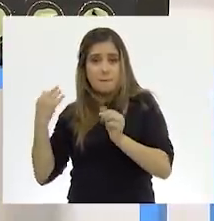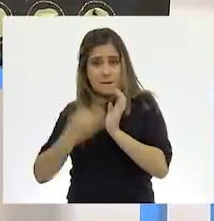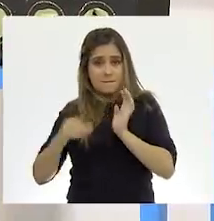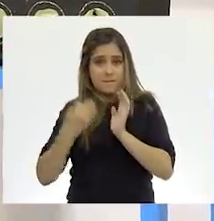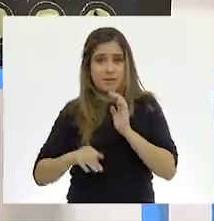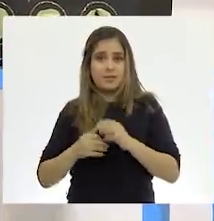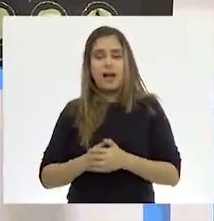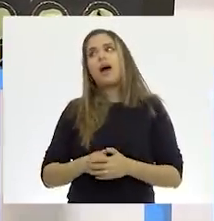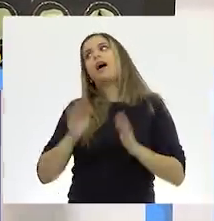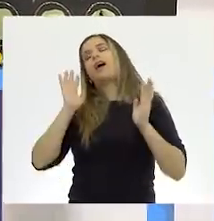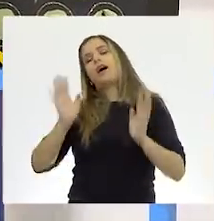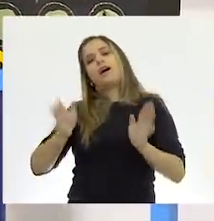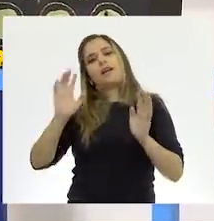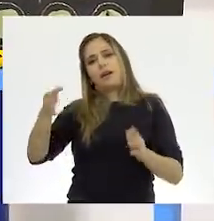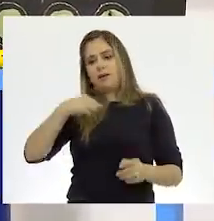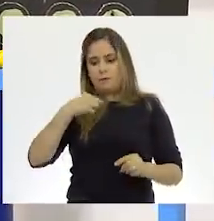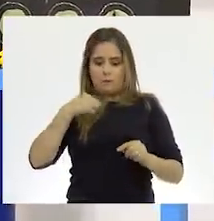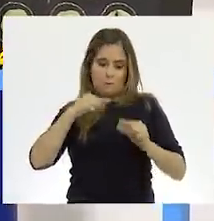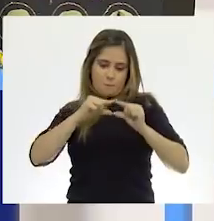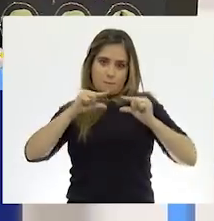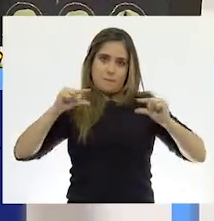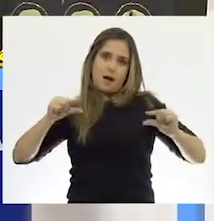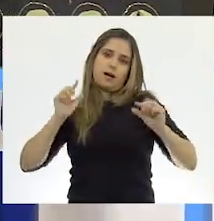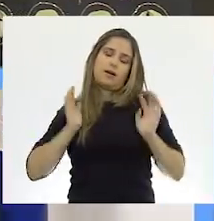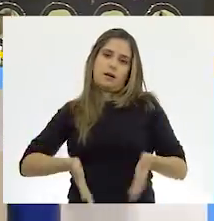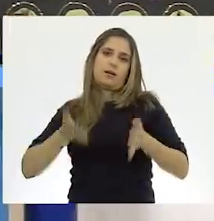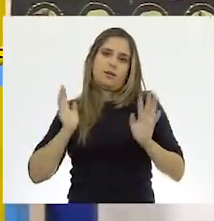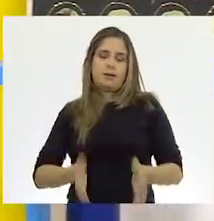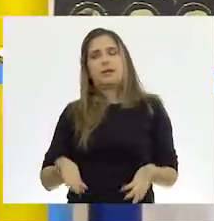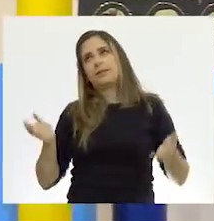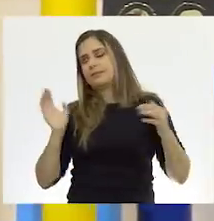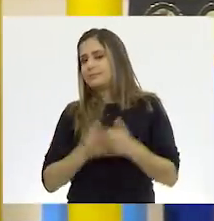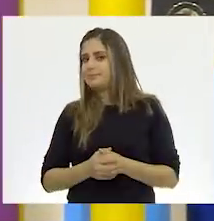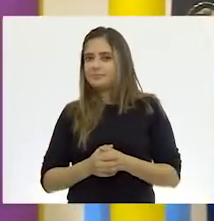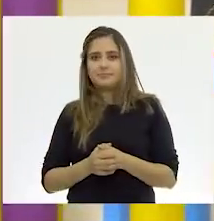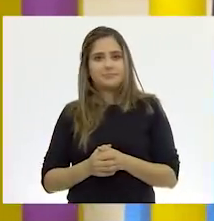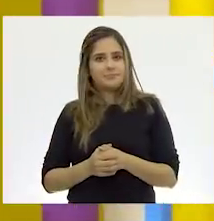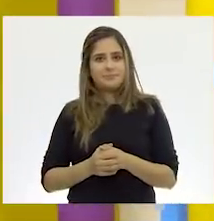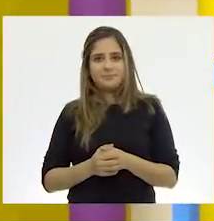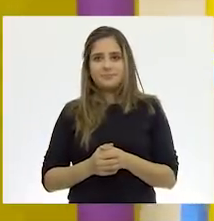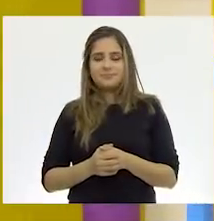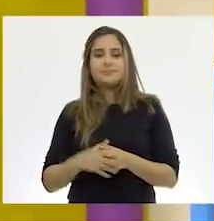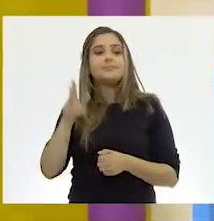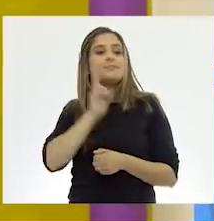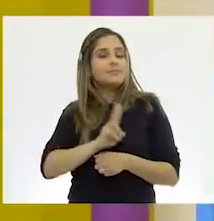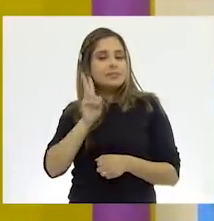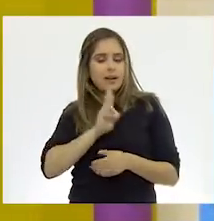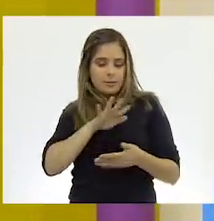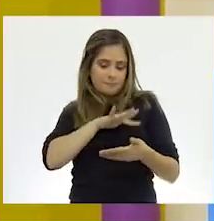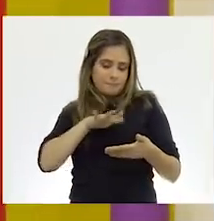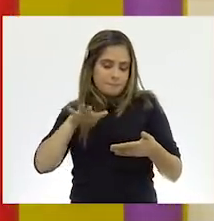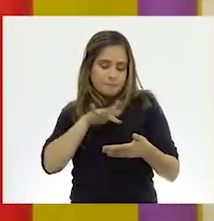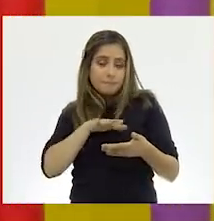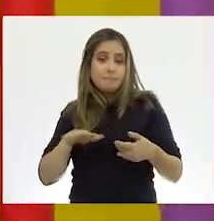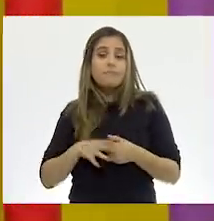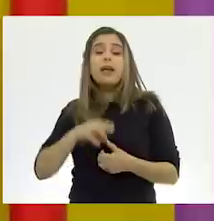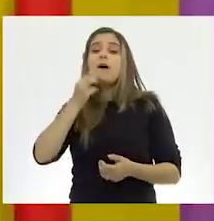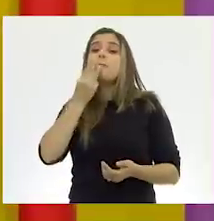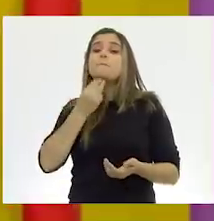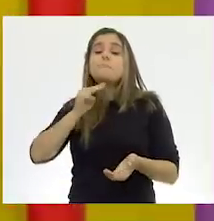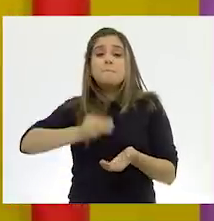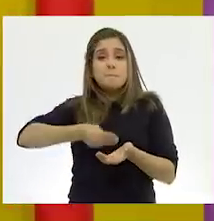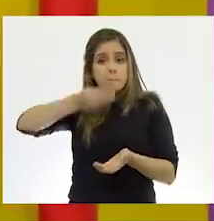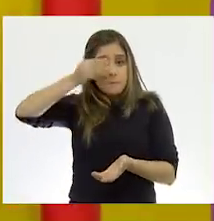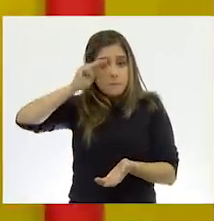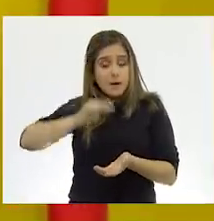Ay, menos mal, ya me salió por lo menos un dato. A ver, dice, la miel